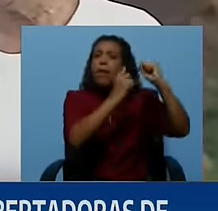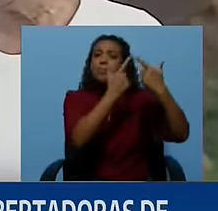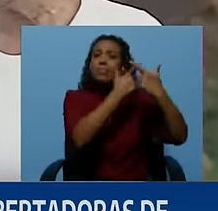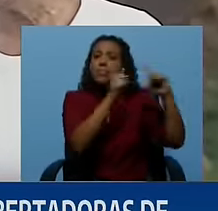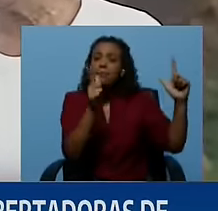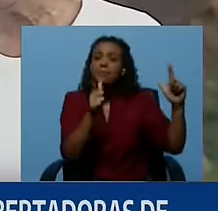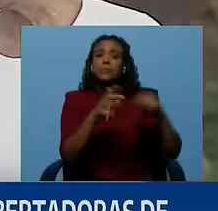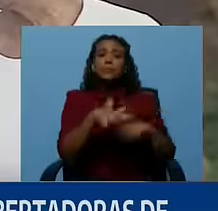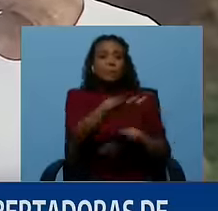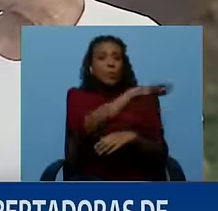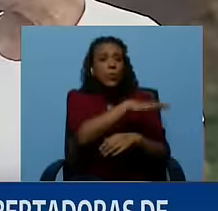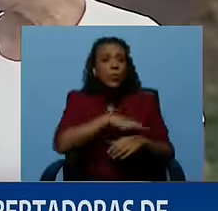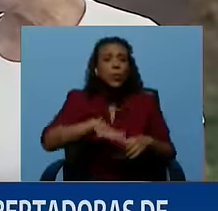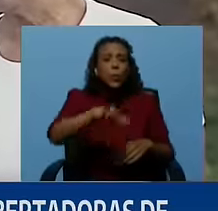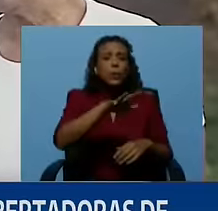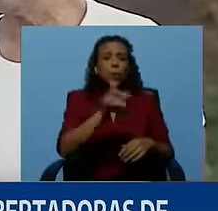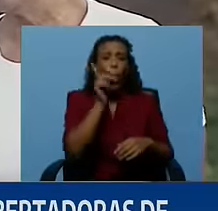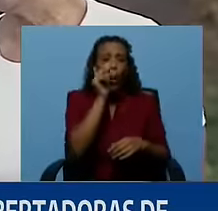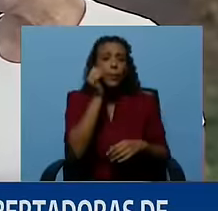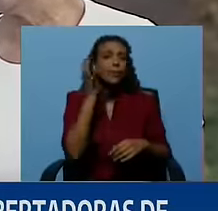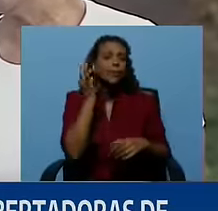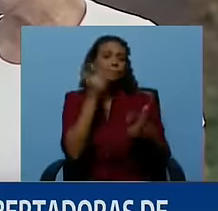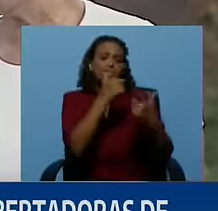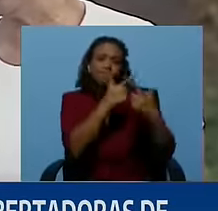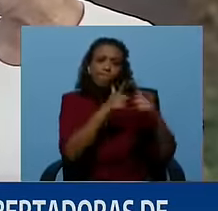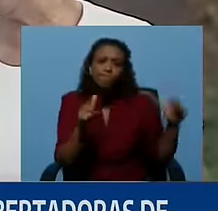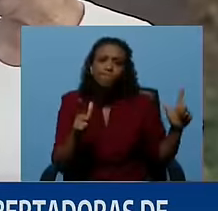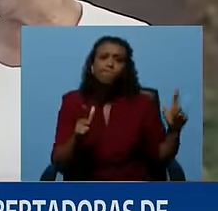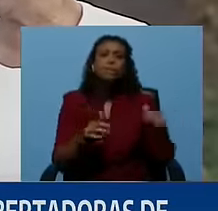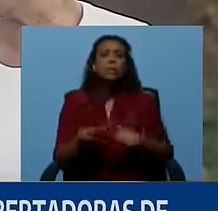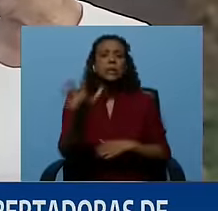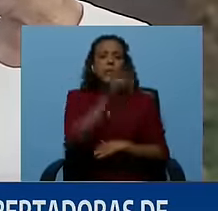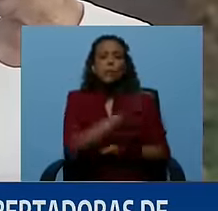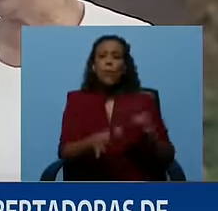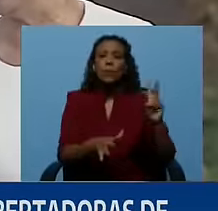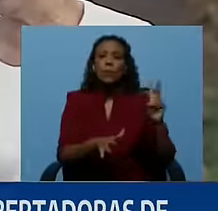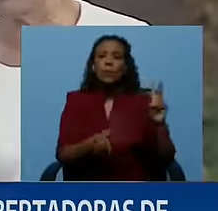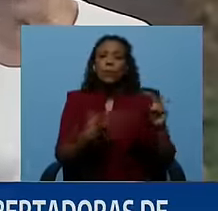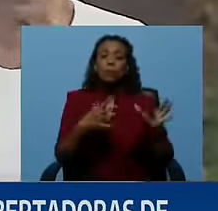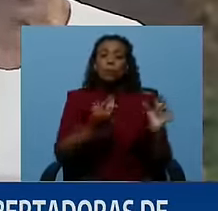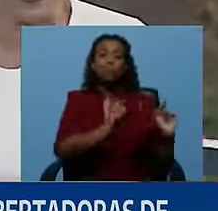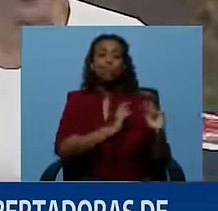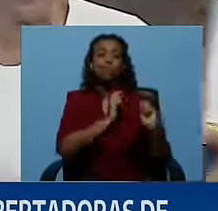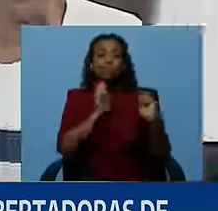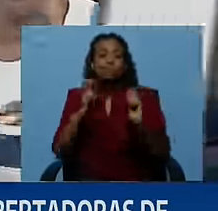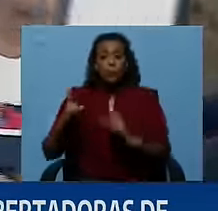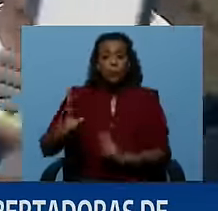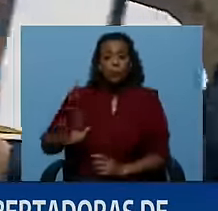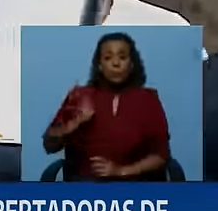libertadores y libertadoras de Venezuela en su primera clase.